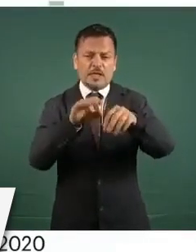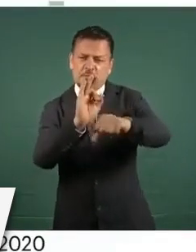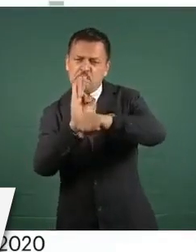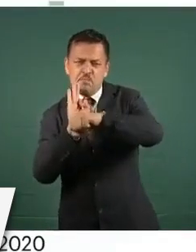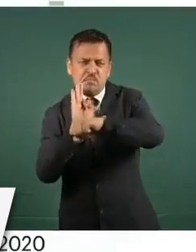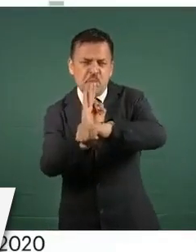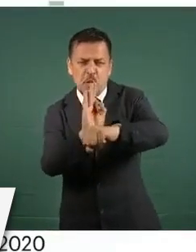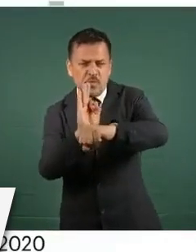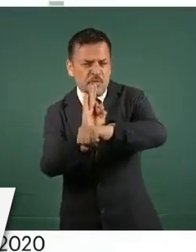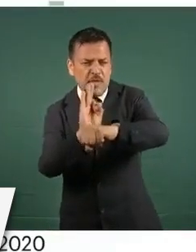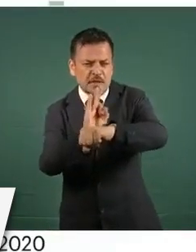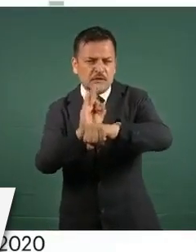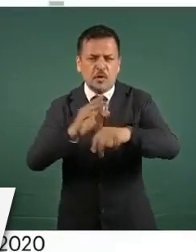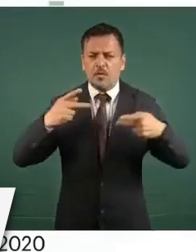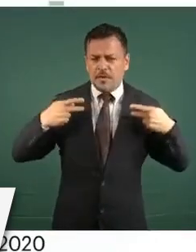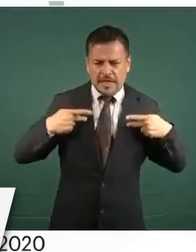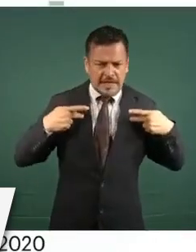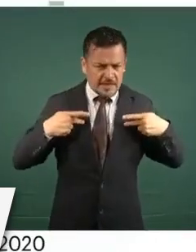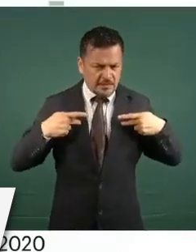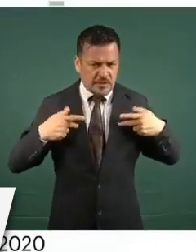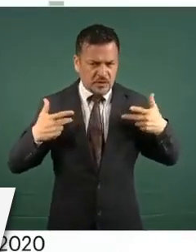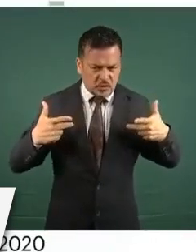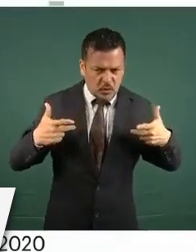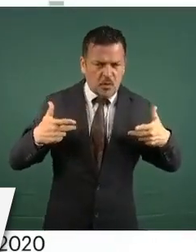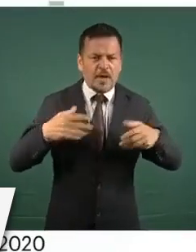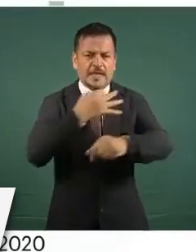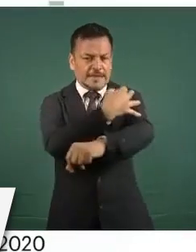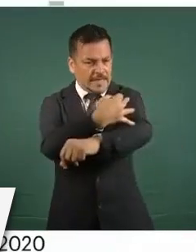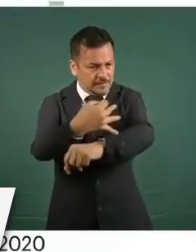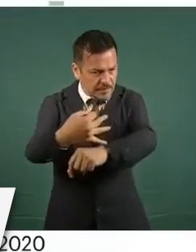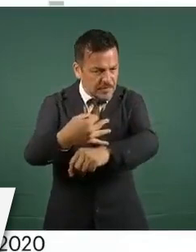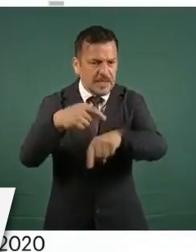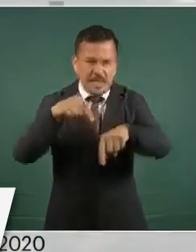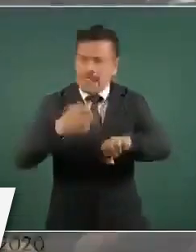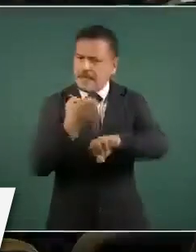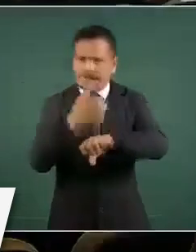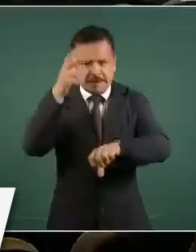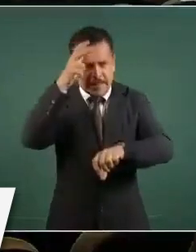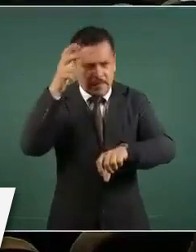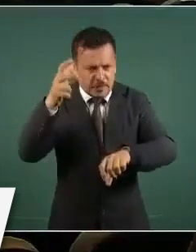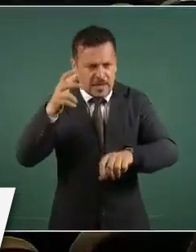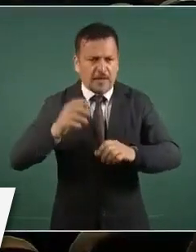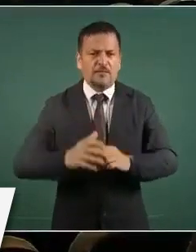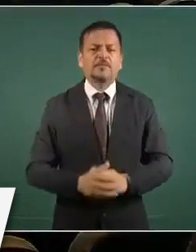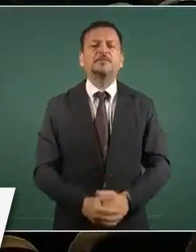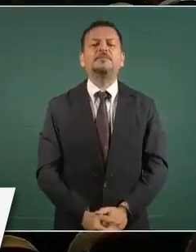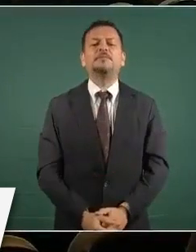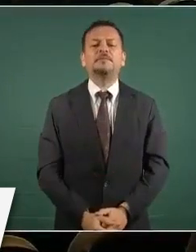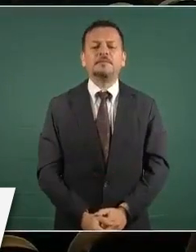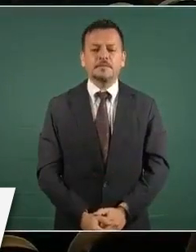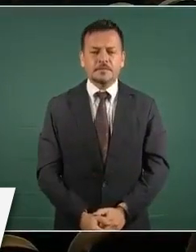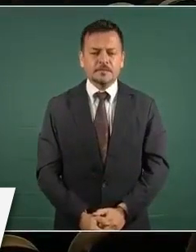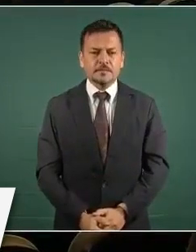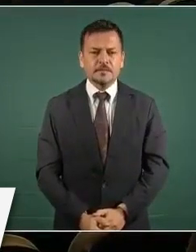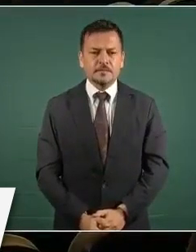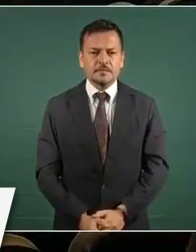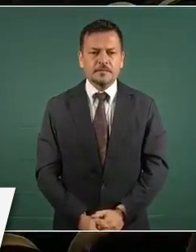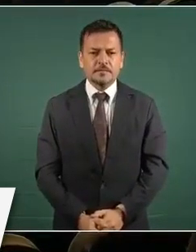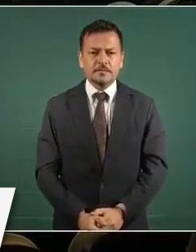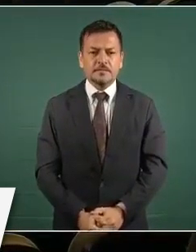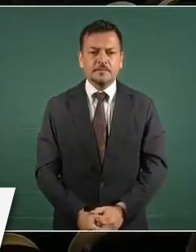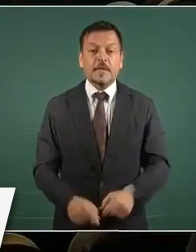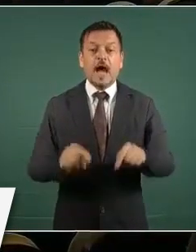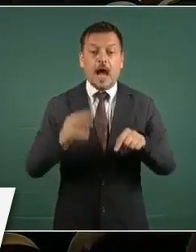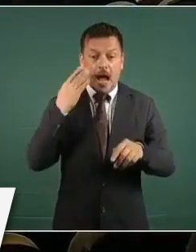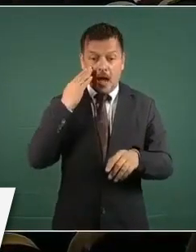de las personas del pueblo de las familias y de alguien siguiente por favor esta